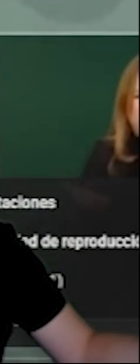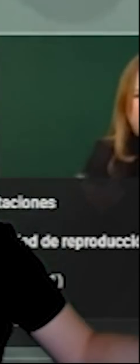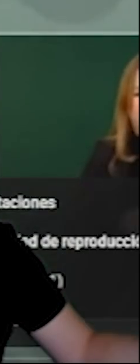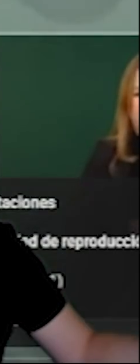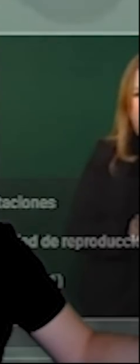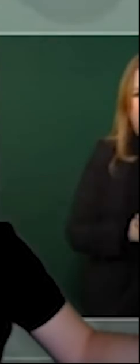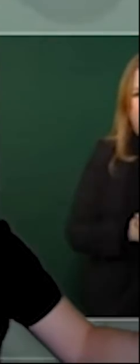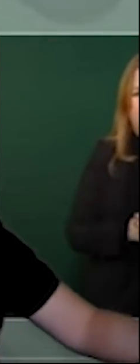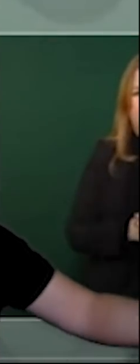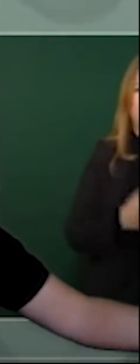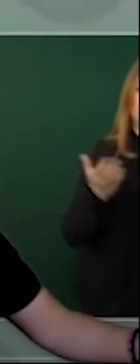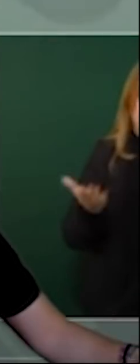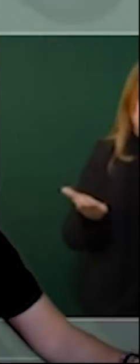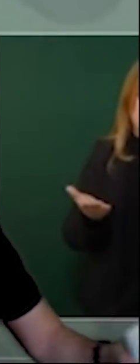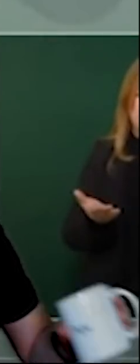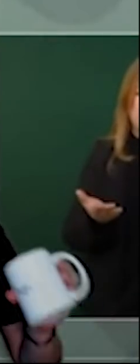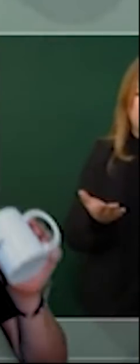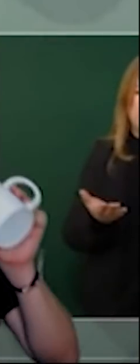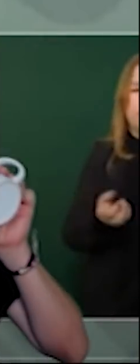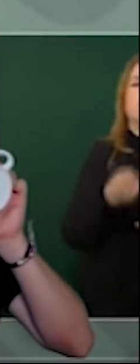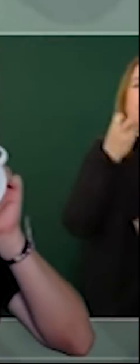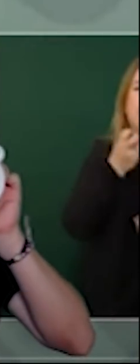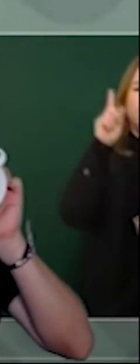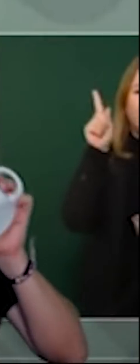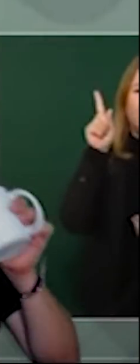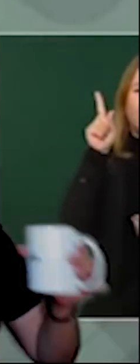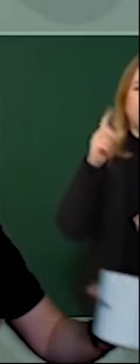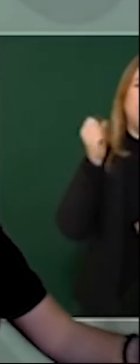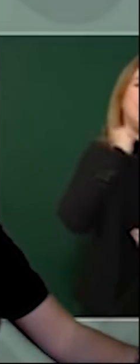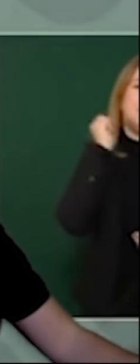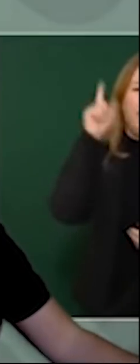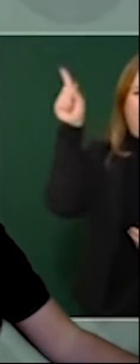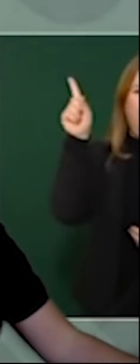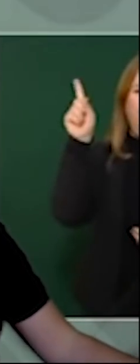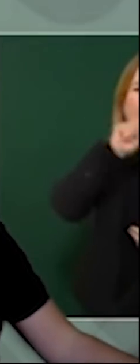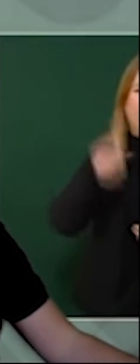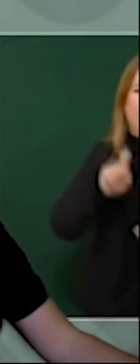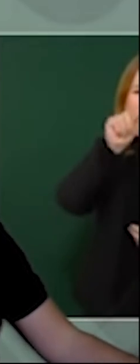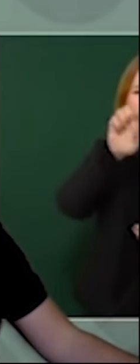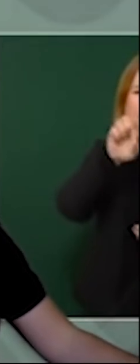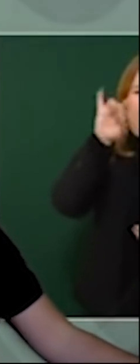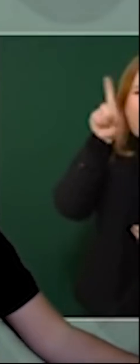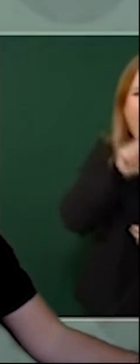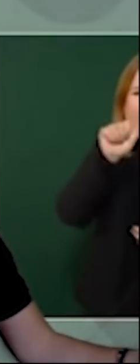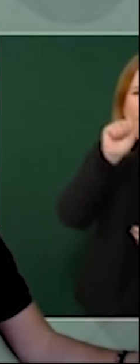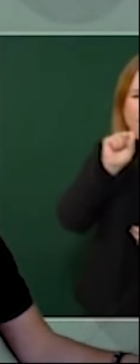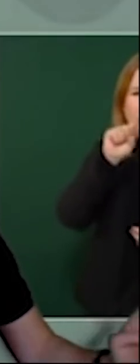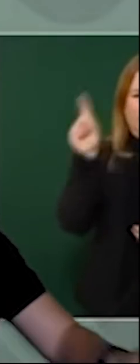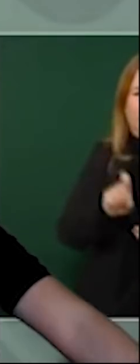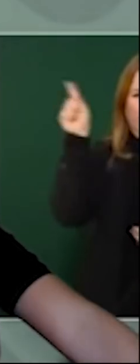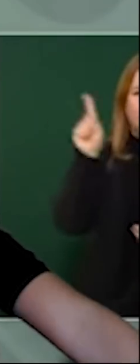Es natural que este senador de Texas, que